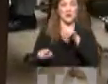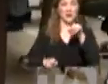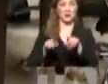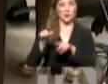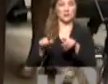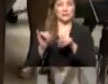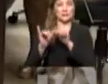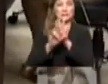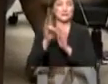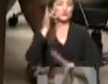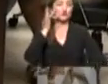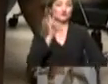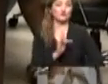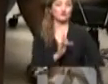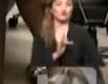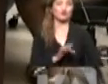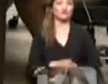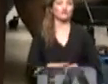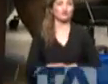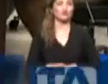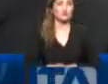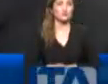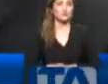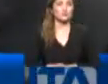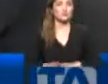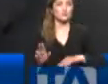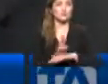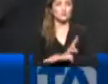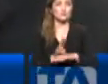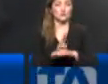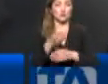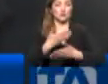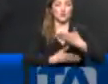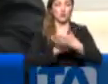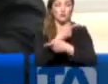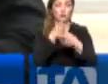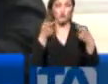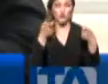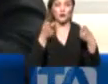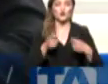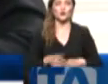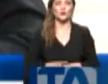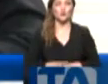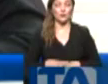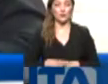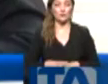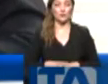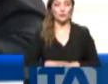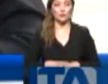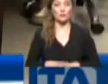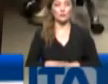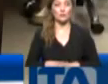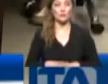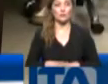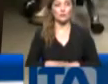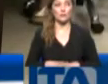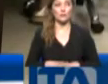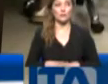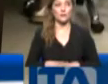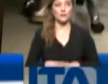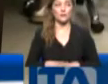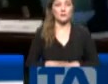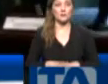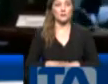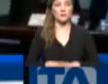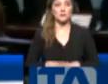algunas irregularidades, entre ellas el uso doloso de documentos falsos. Frente a esto, el presidente del